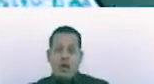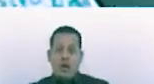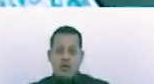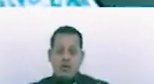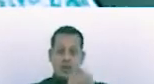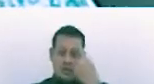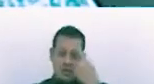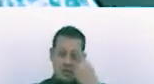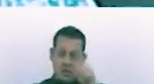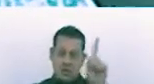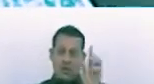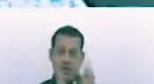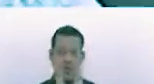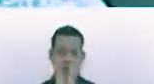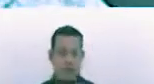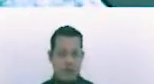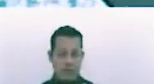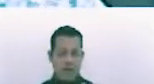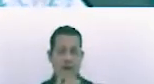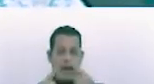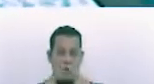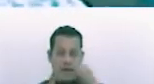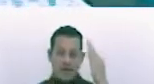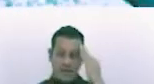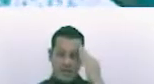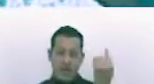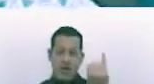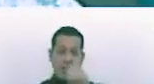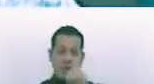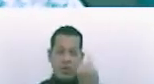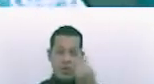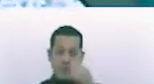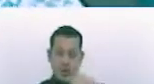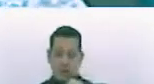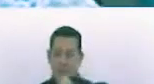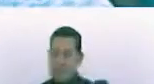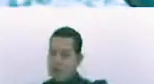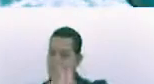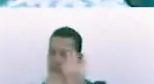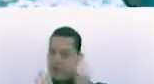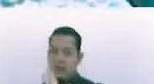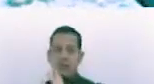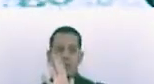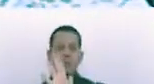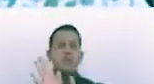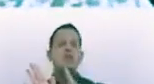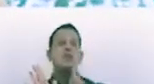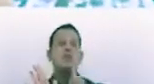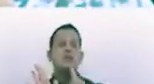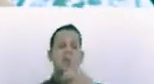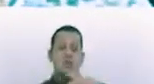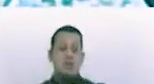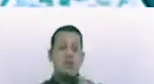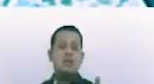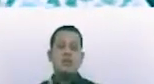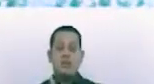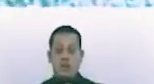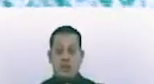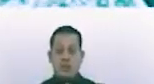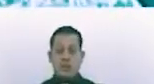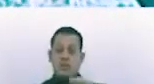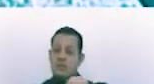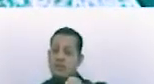esta iniciativa o esta reforma. Pero ¿saben qué es lo único que ha quedado claro? ¿Quiénes son los diputados